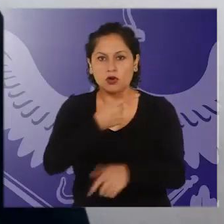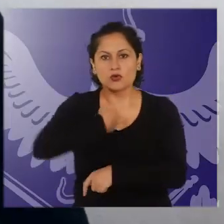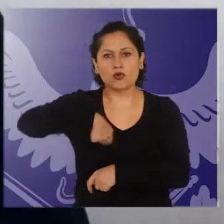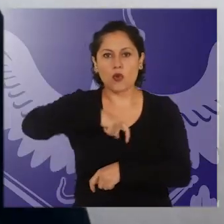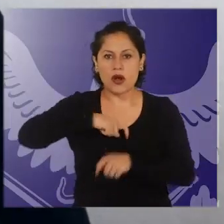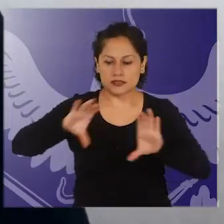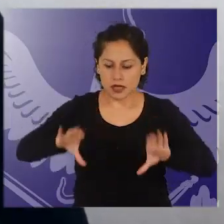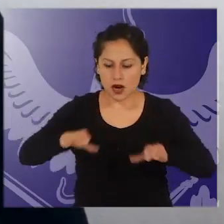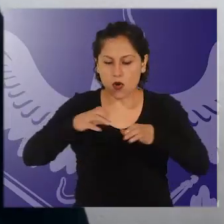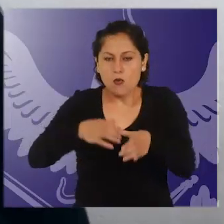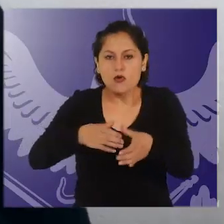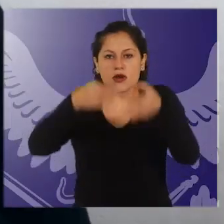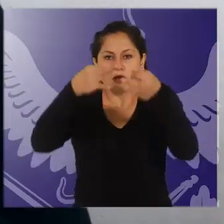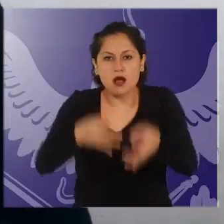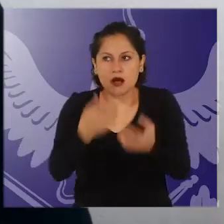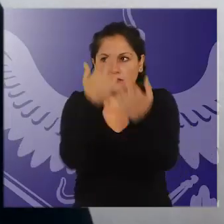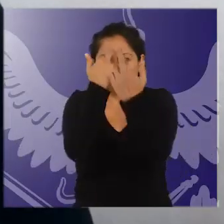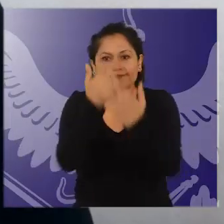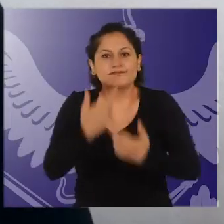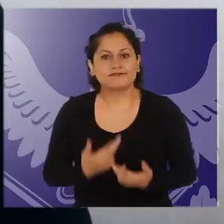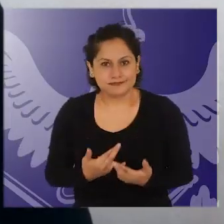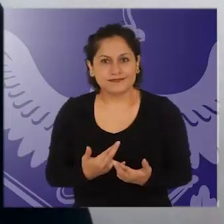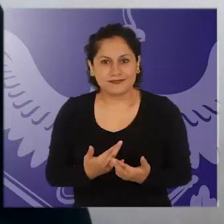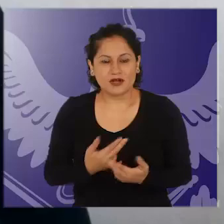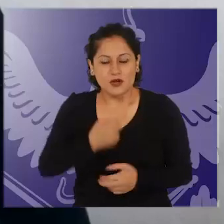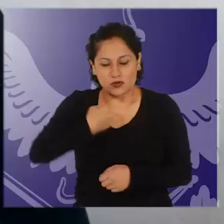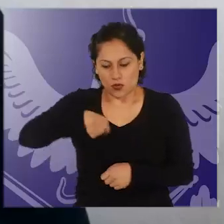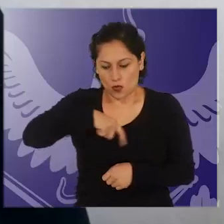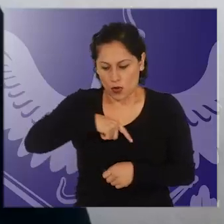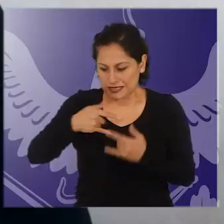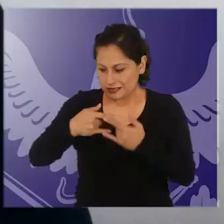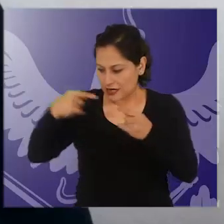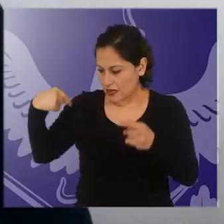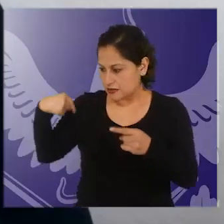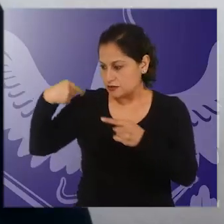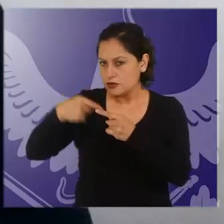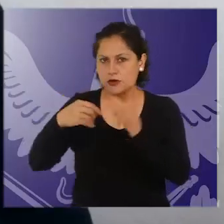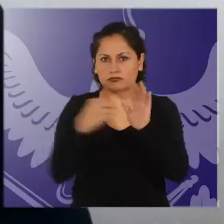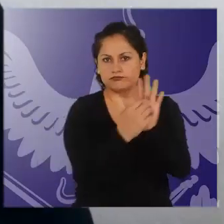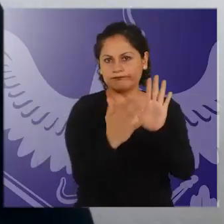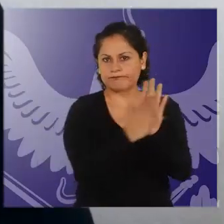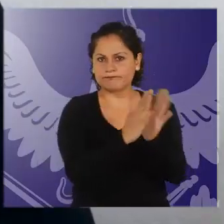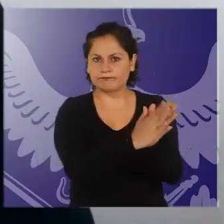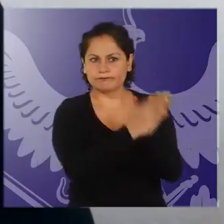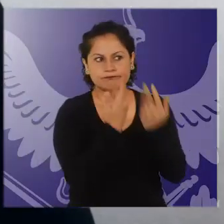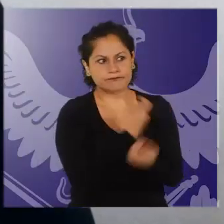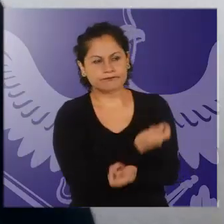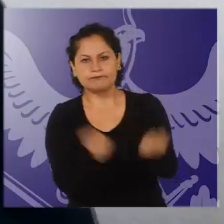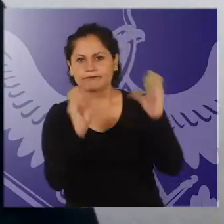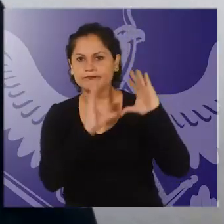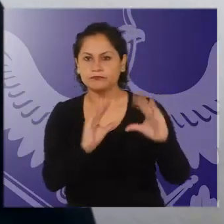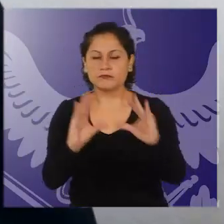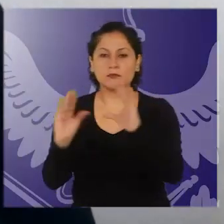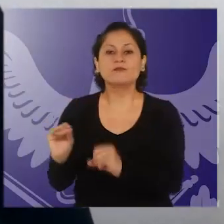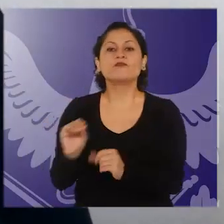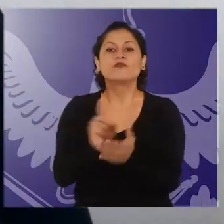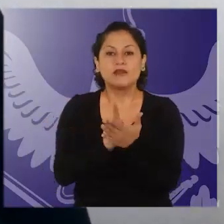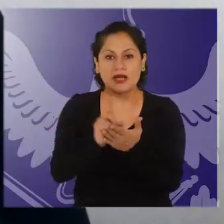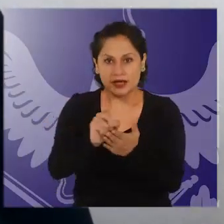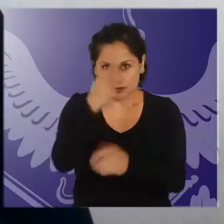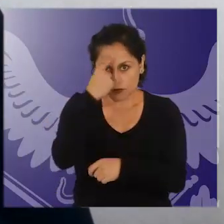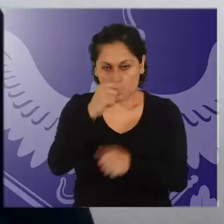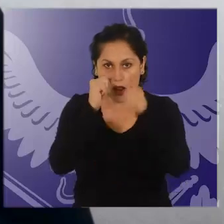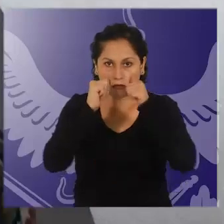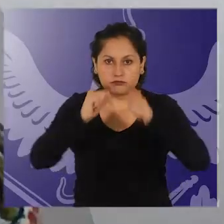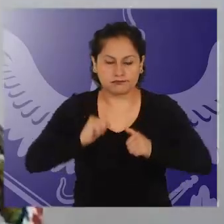nuestra ancestralidad. Tenemos derecho a que nuestra historia se cuente en los libros de texto. Tenemos derecho a